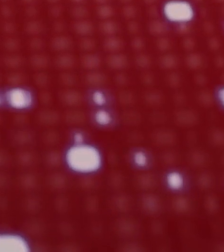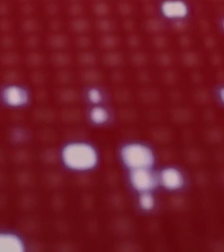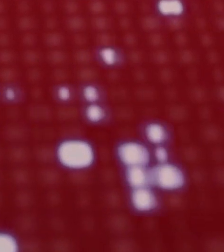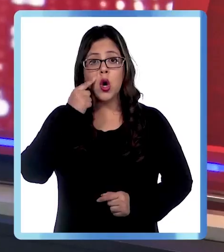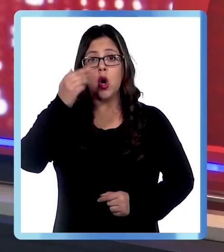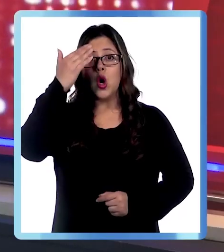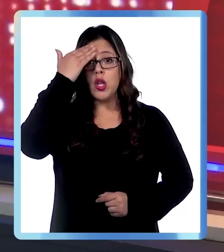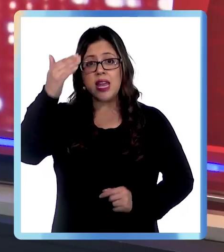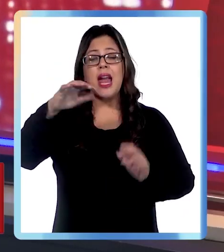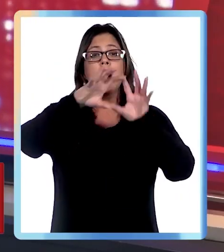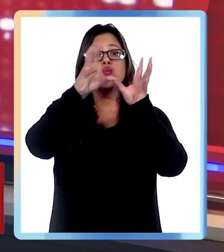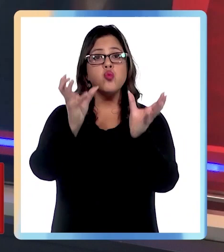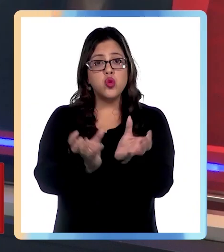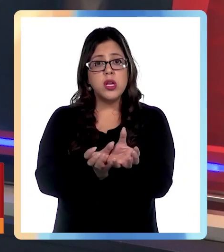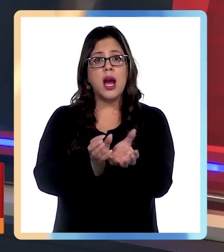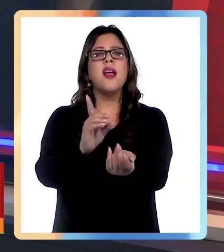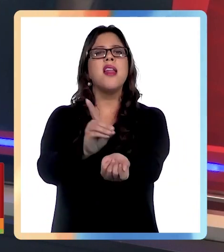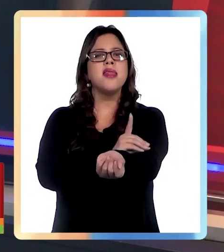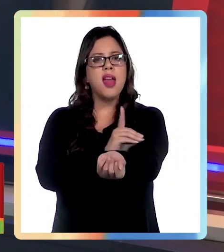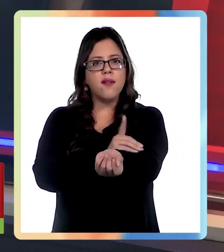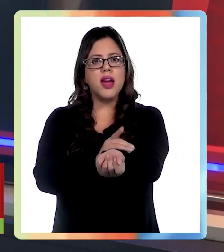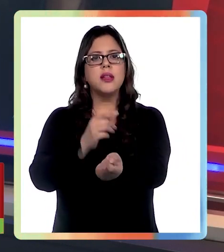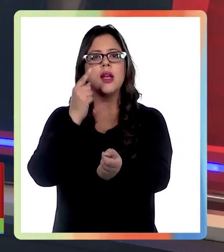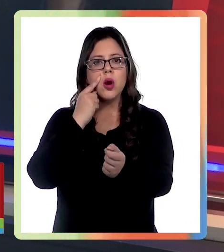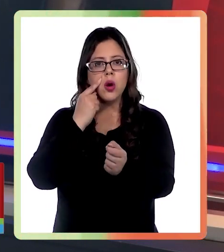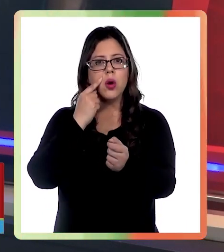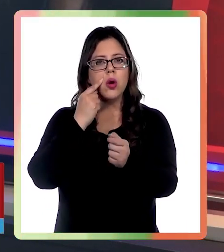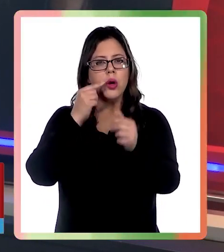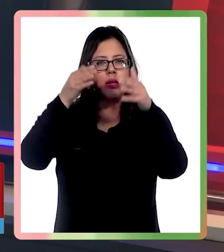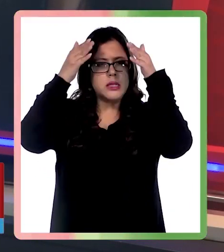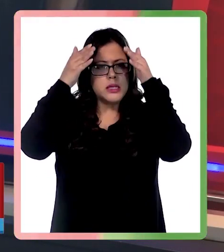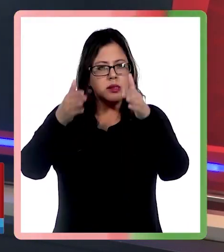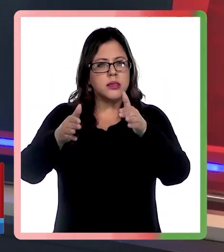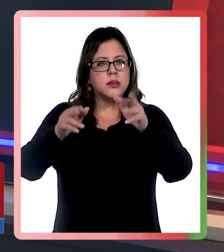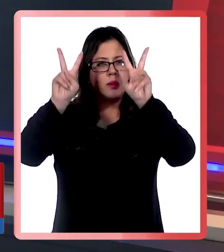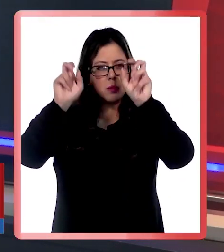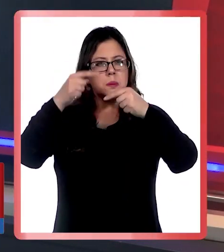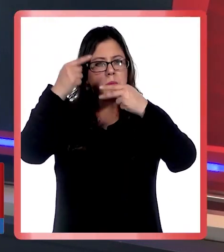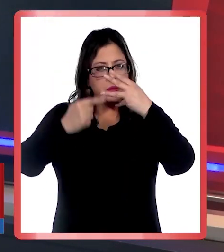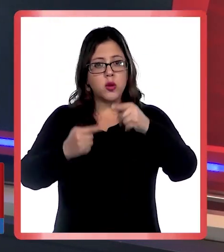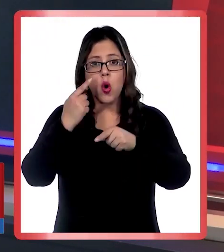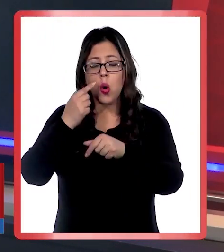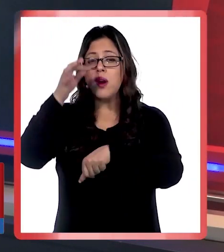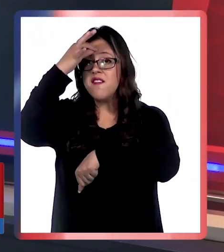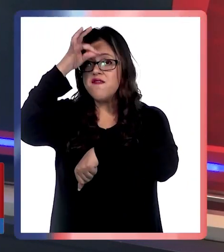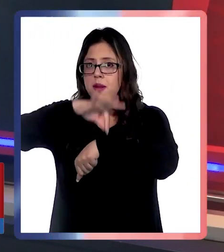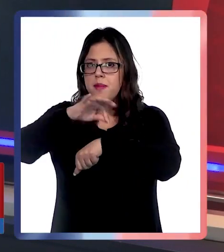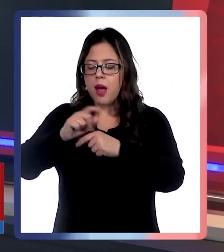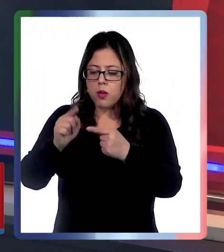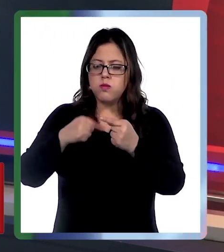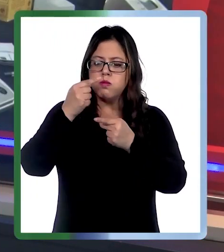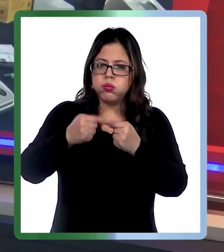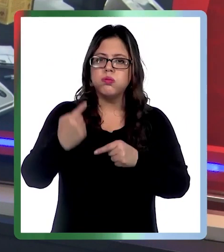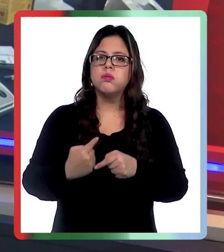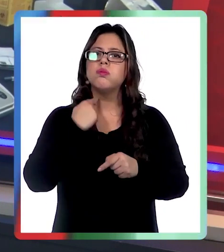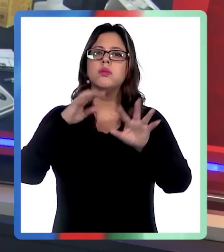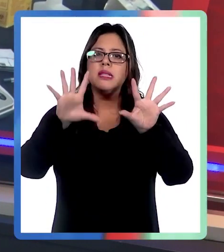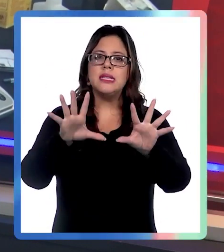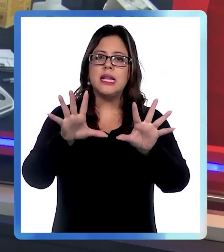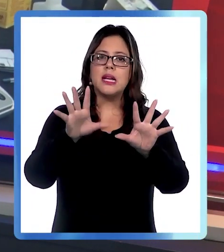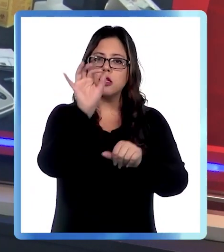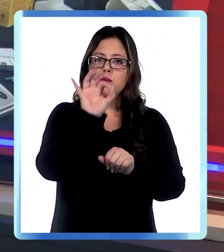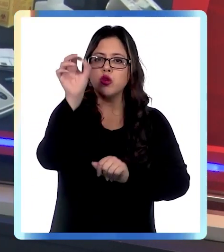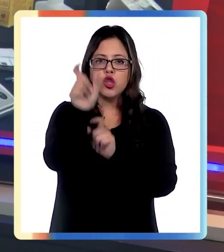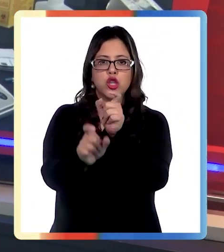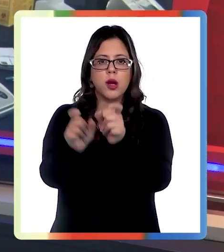regiones a propósito del Día Mundial de la diabetes queremos llamar la atención de algunos aspectos es una enfermedad Crónica que